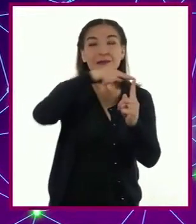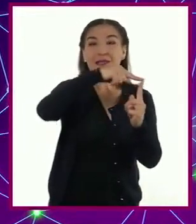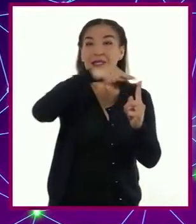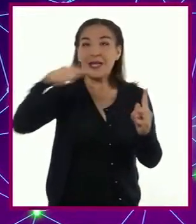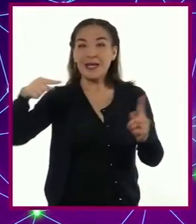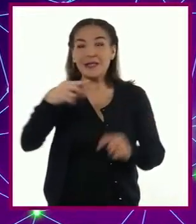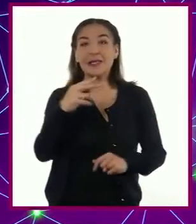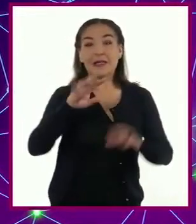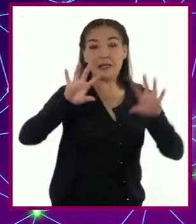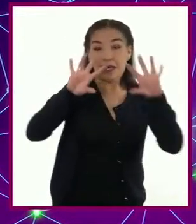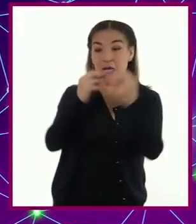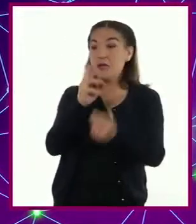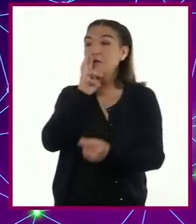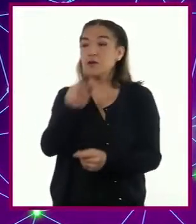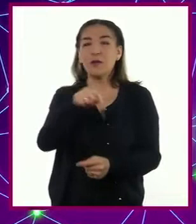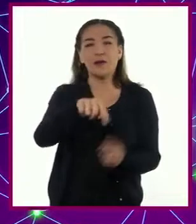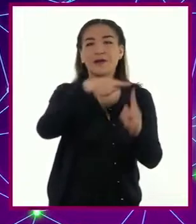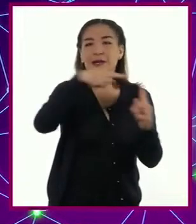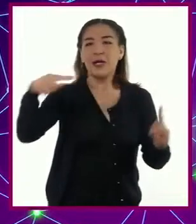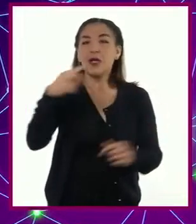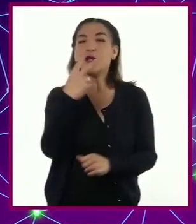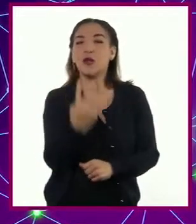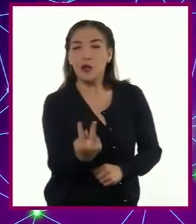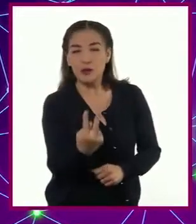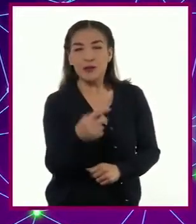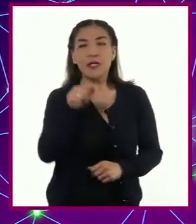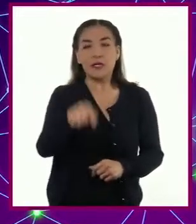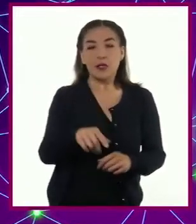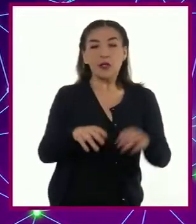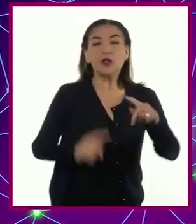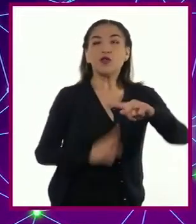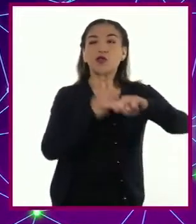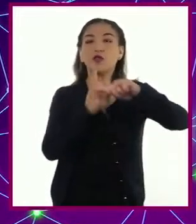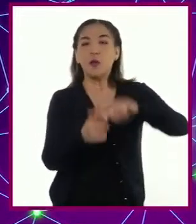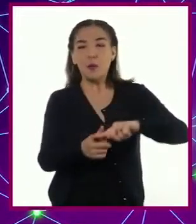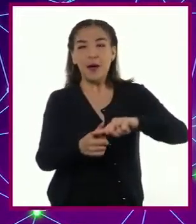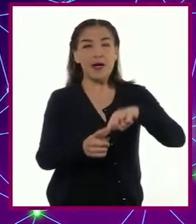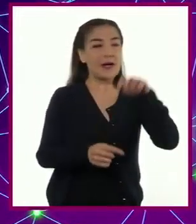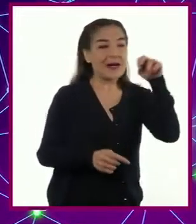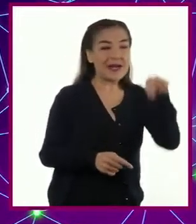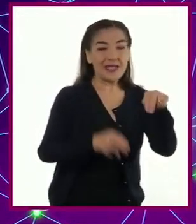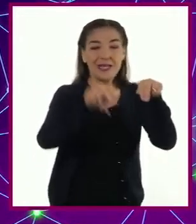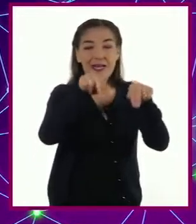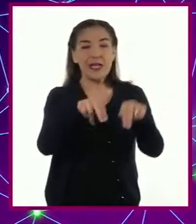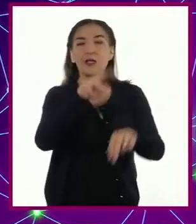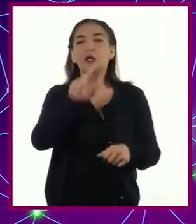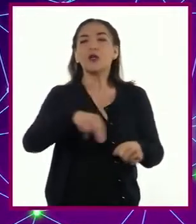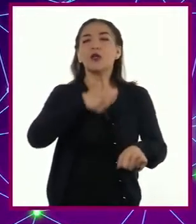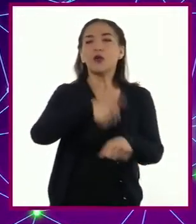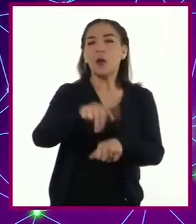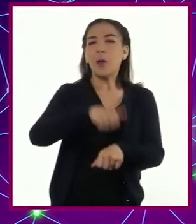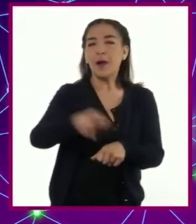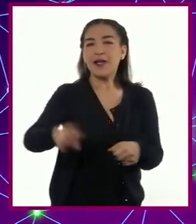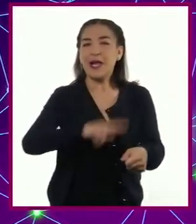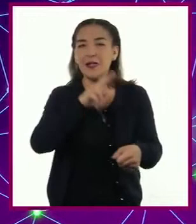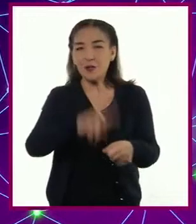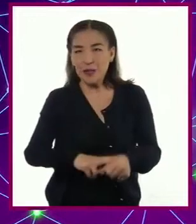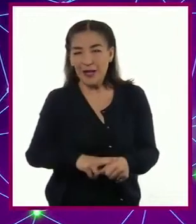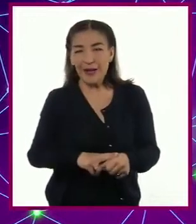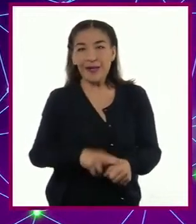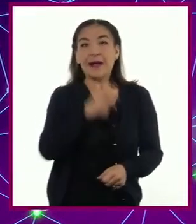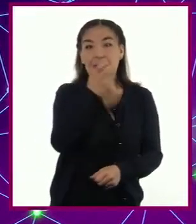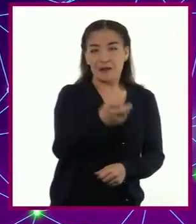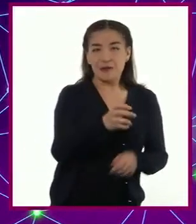donde Sn es la suma de los primeros n números naturales. Y así